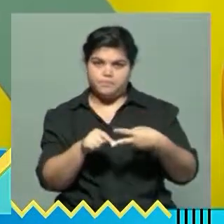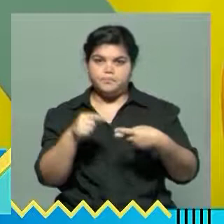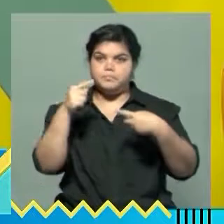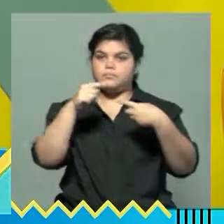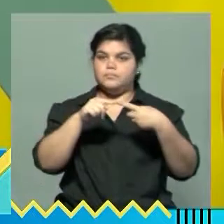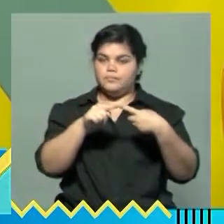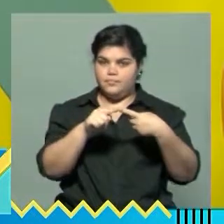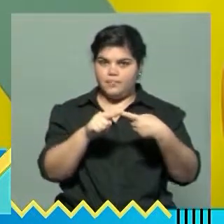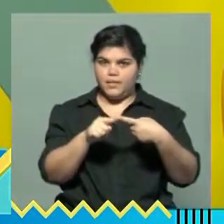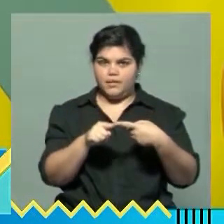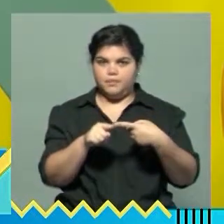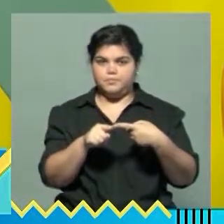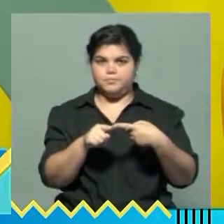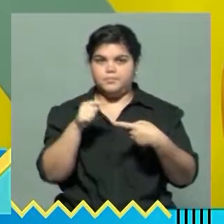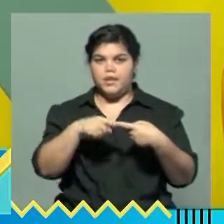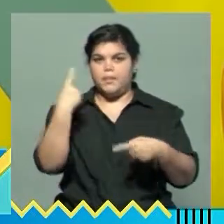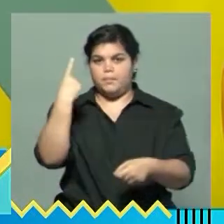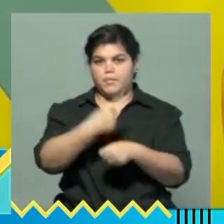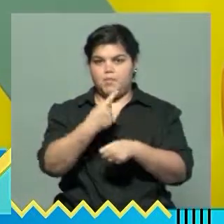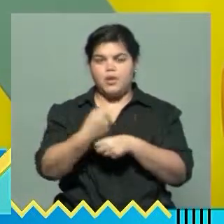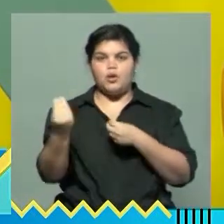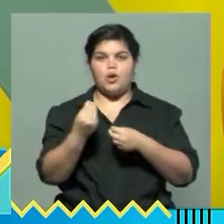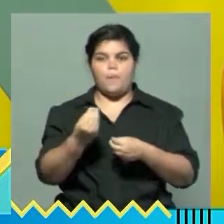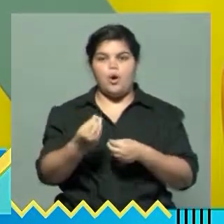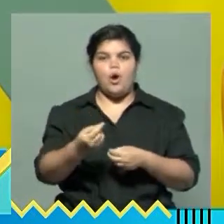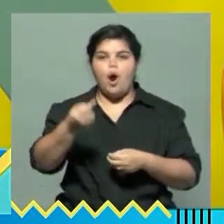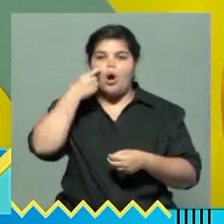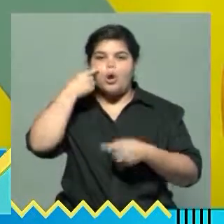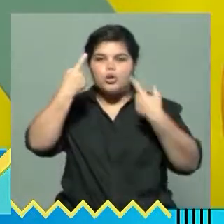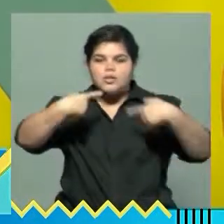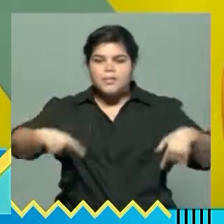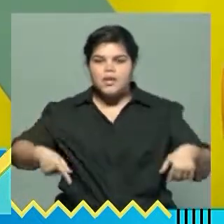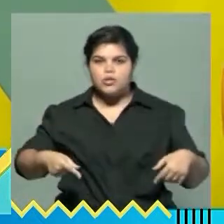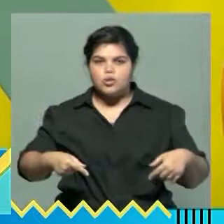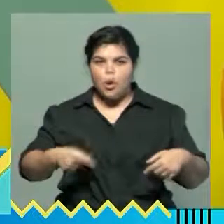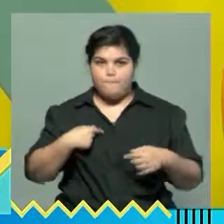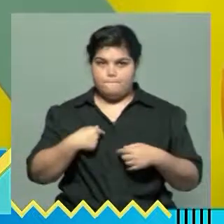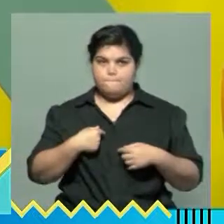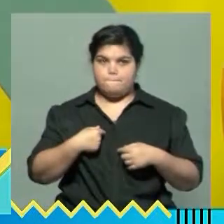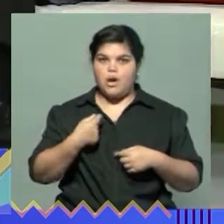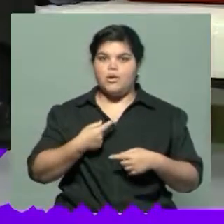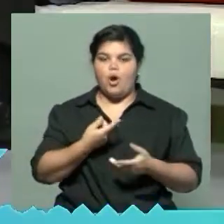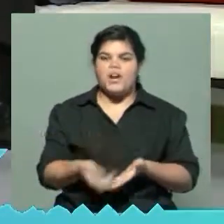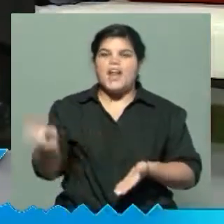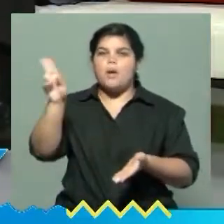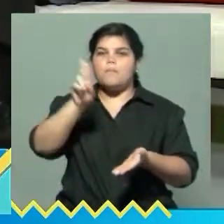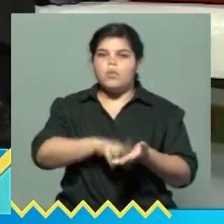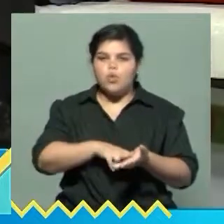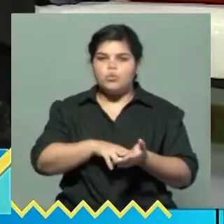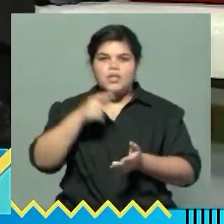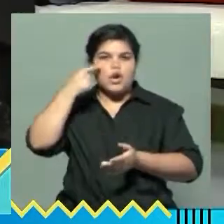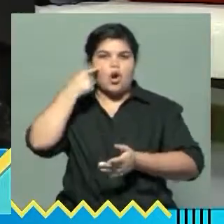primera es que para producir conocimiento es imprescindible, para producir, no para reproducir, para